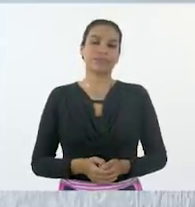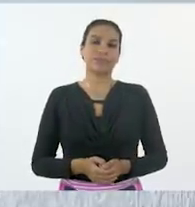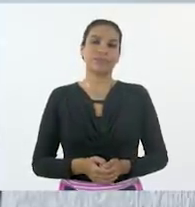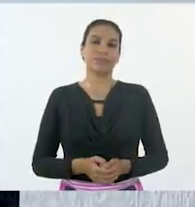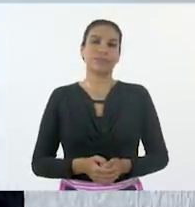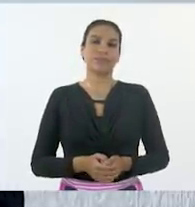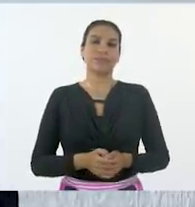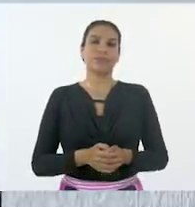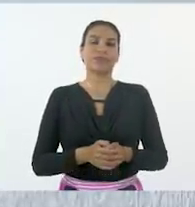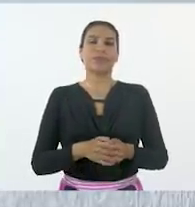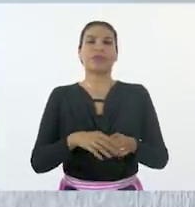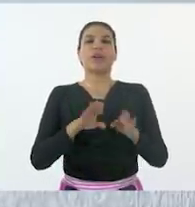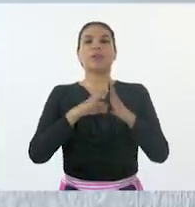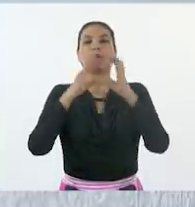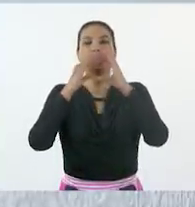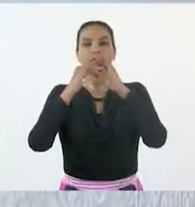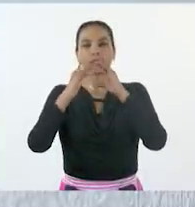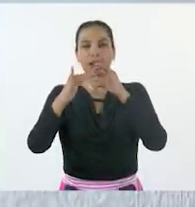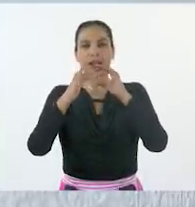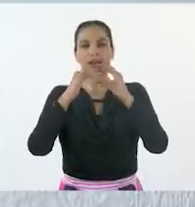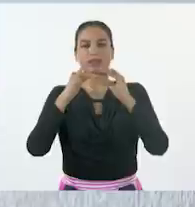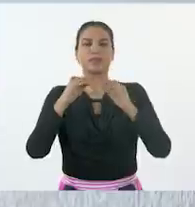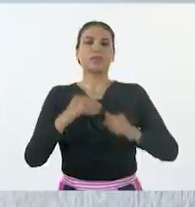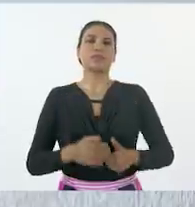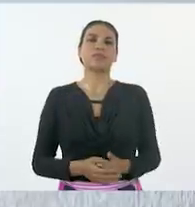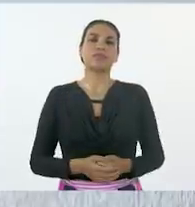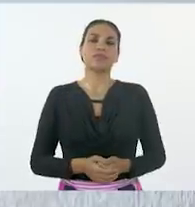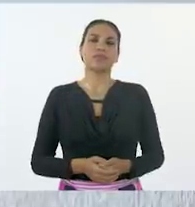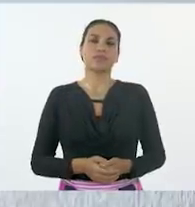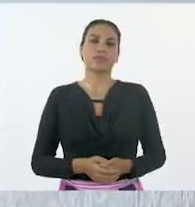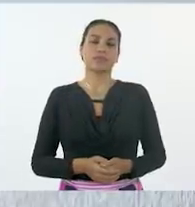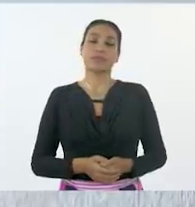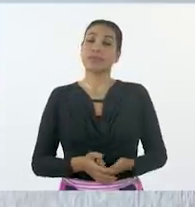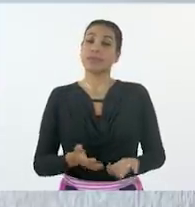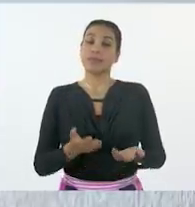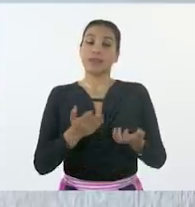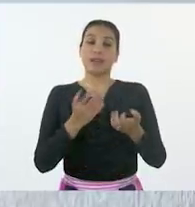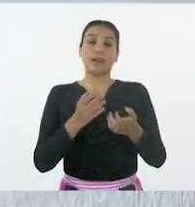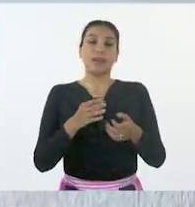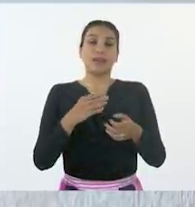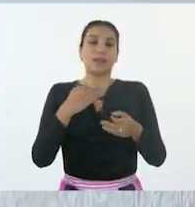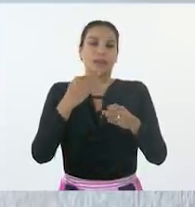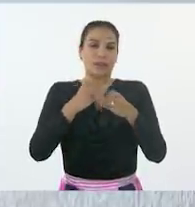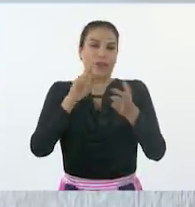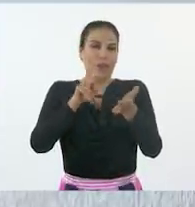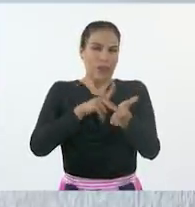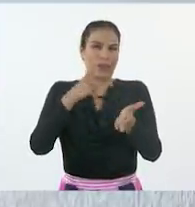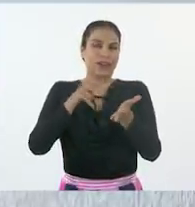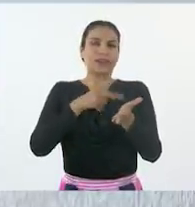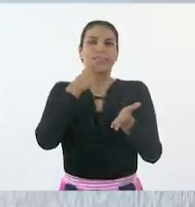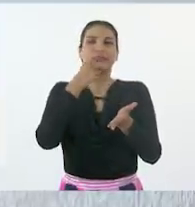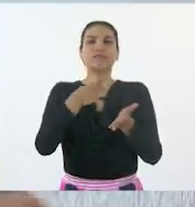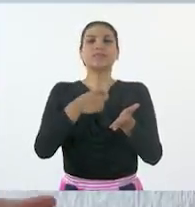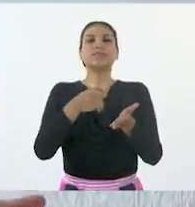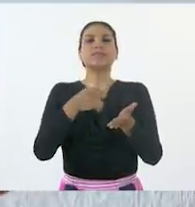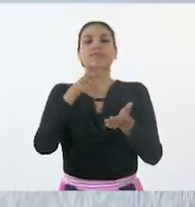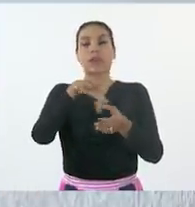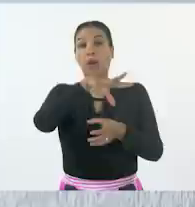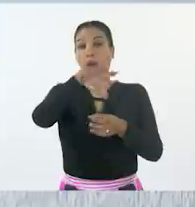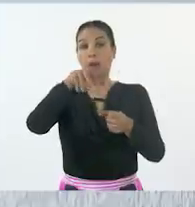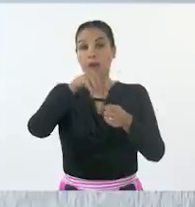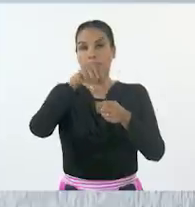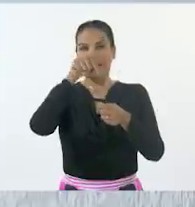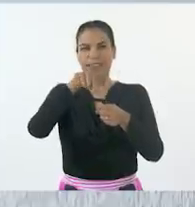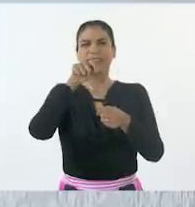hasta el extracto de la flauta mágica en el glockenspiel. Bueno, como vuelvo a repetir, su contexto